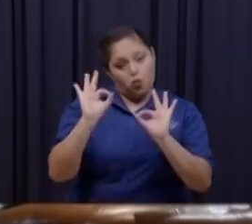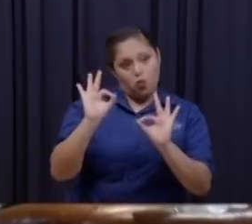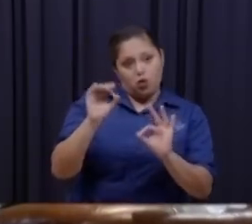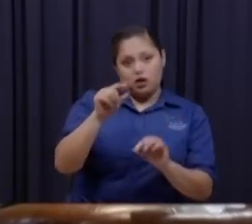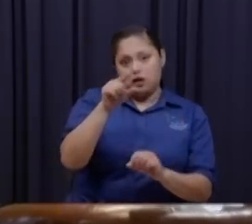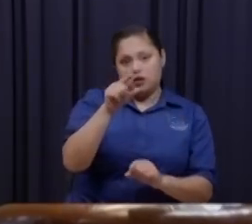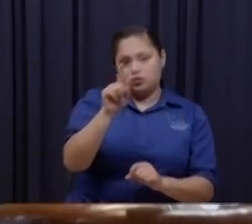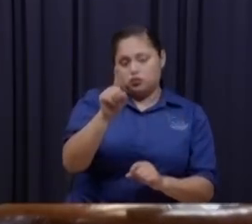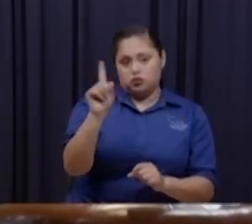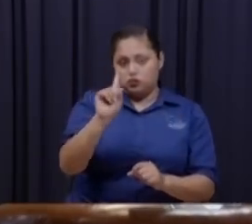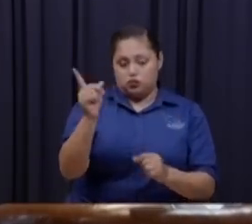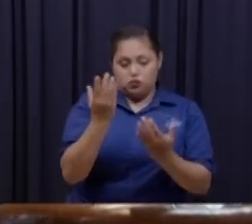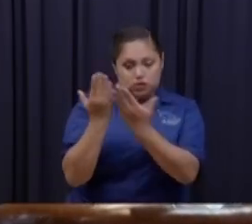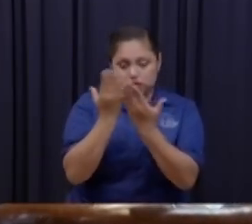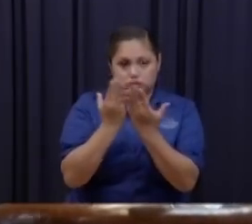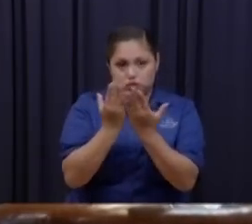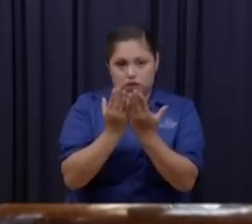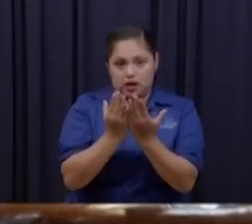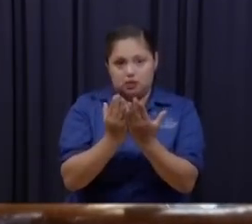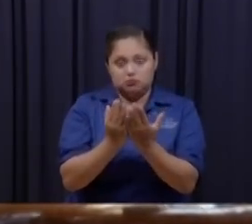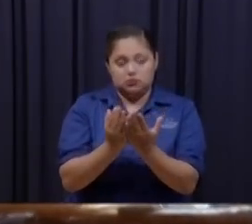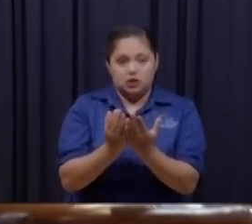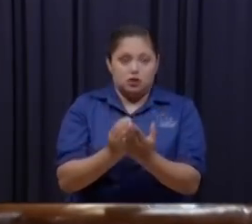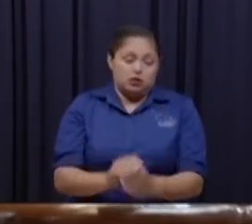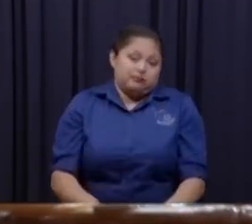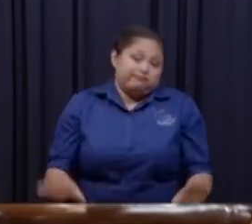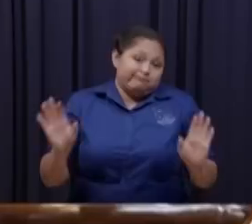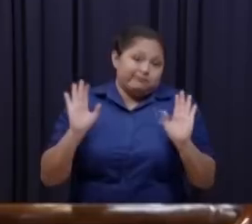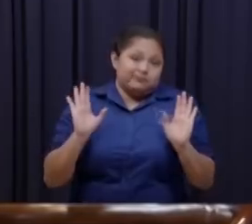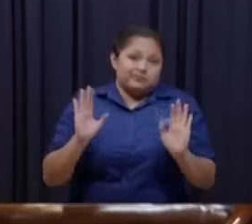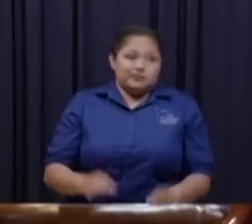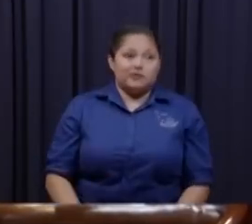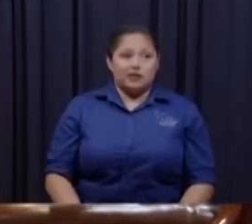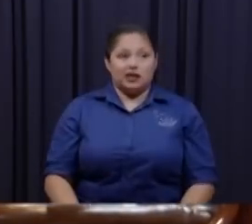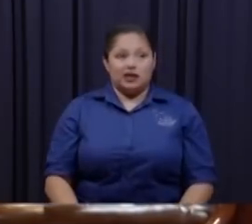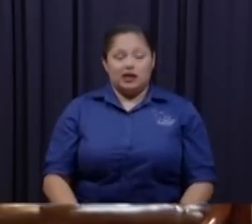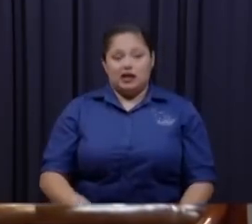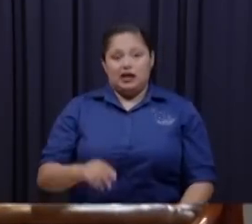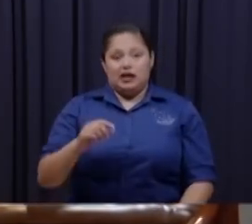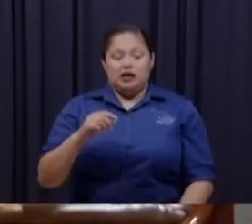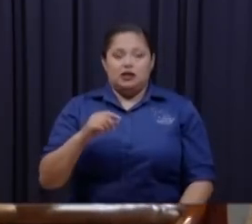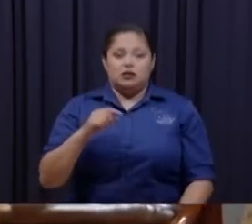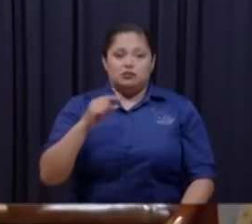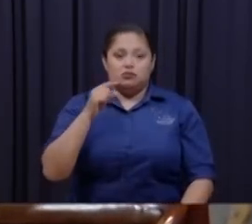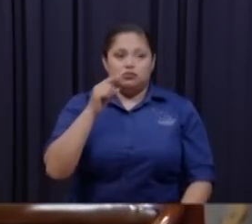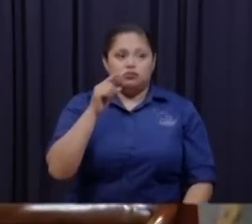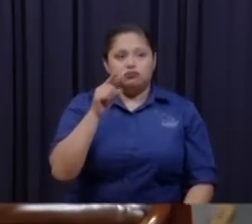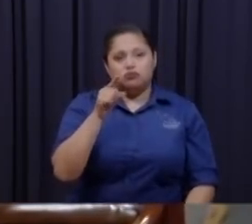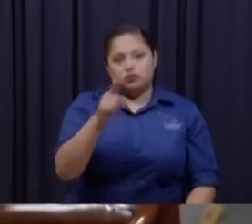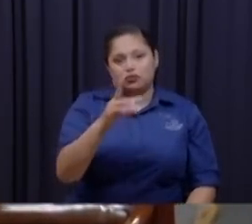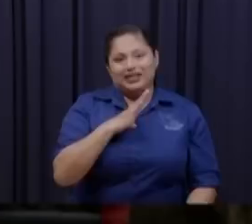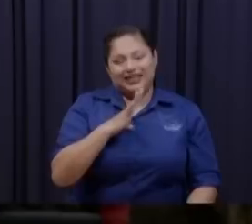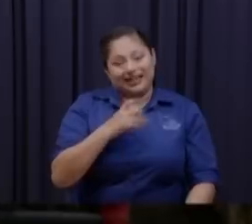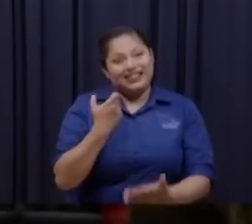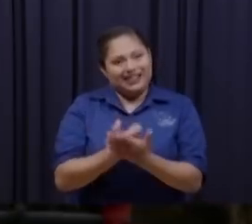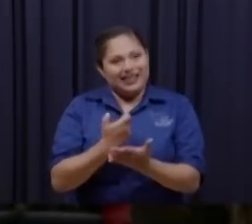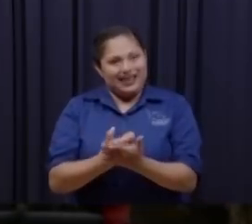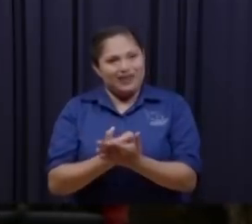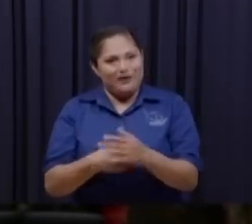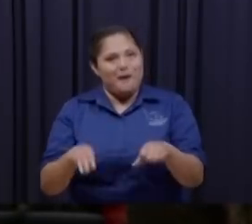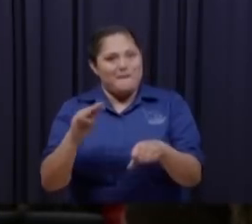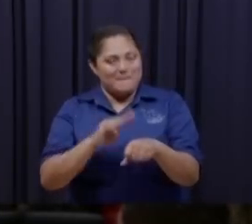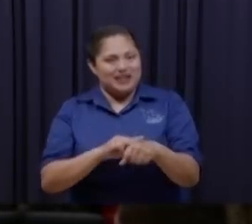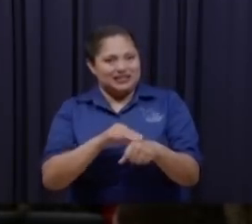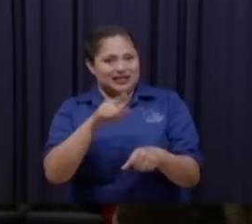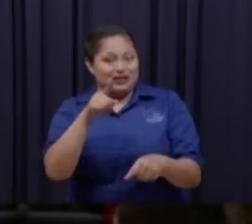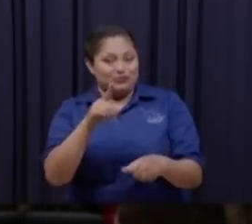vas a dejar de estudiar, ¿verdad? Al principio va a haber una consecuencia inmediata, que vas a tener un poco de dinero más que los